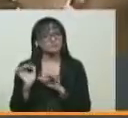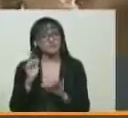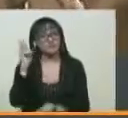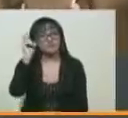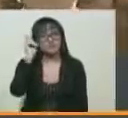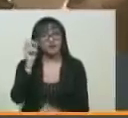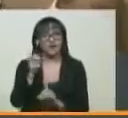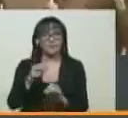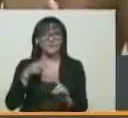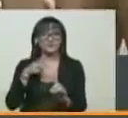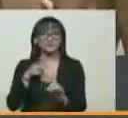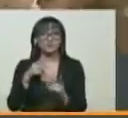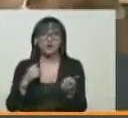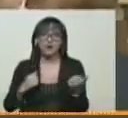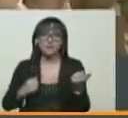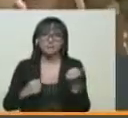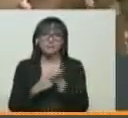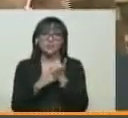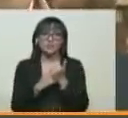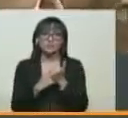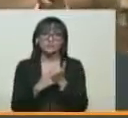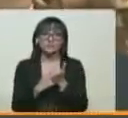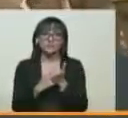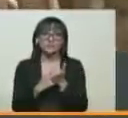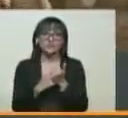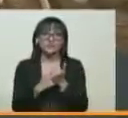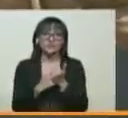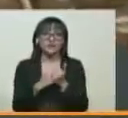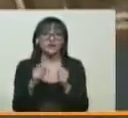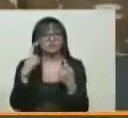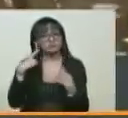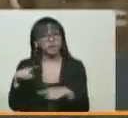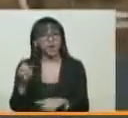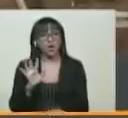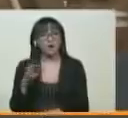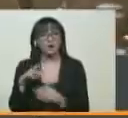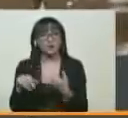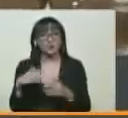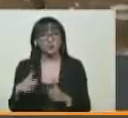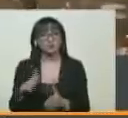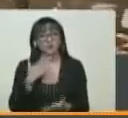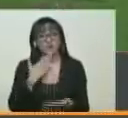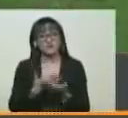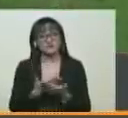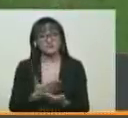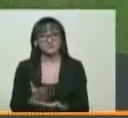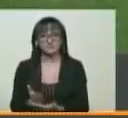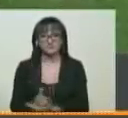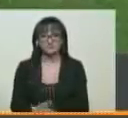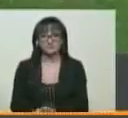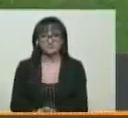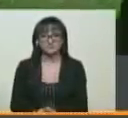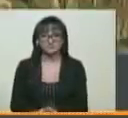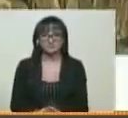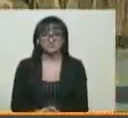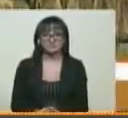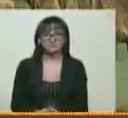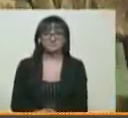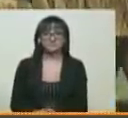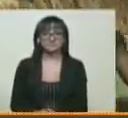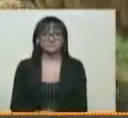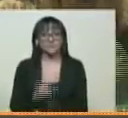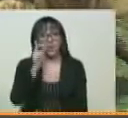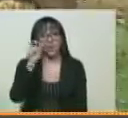aquí en Amazonas a apoyar y no dejar caer la revolución, presidente. Muchas gracias, presidente. Acaban de escuchar a